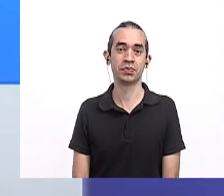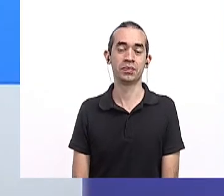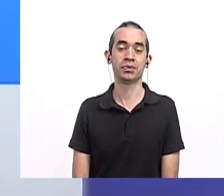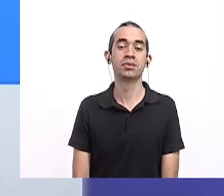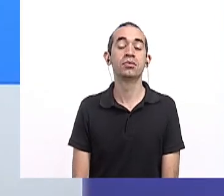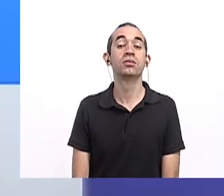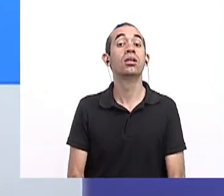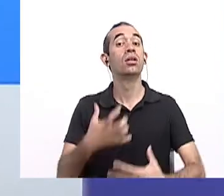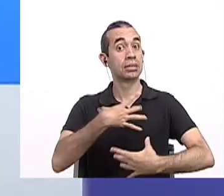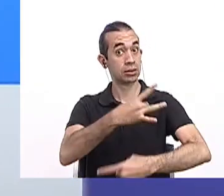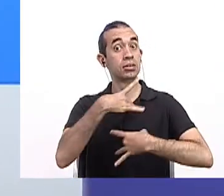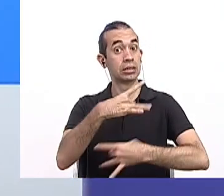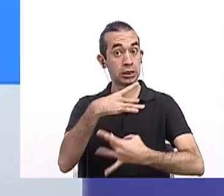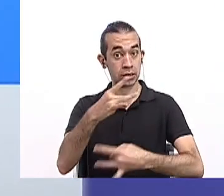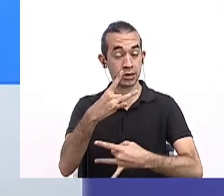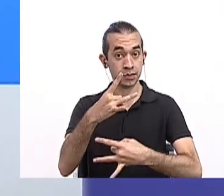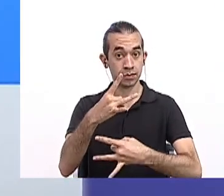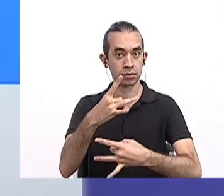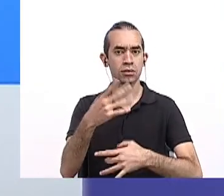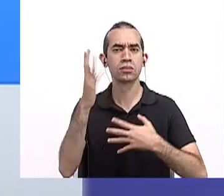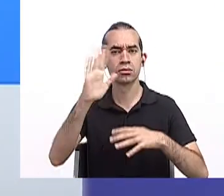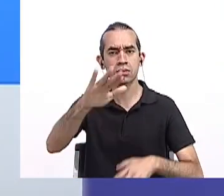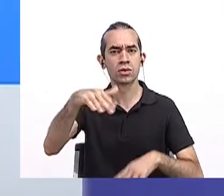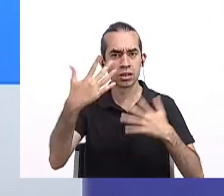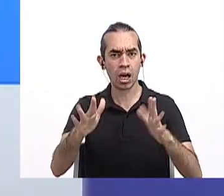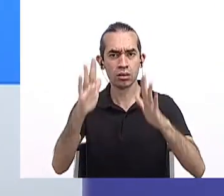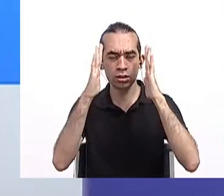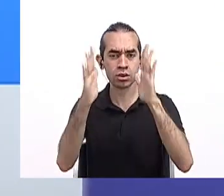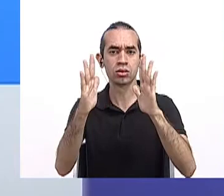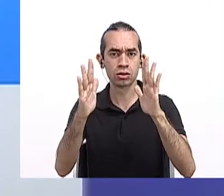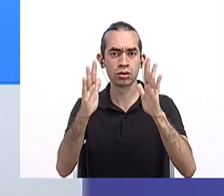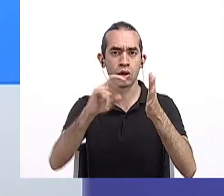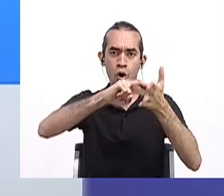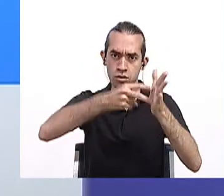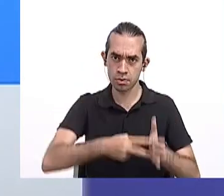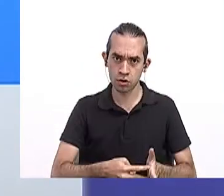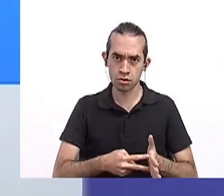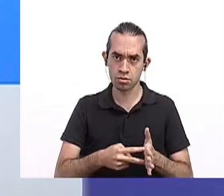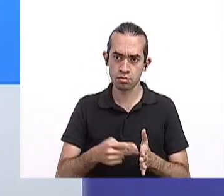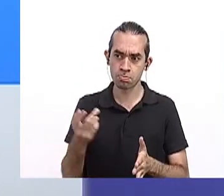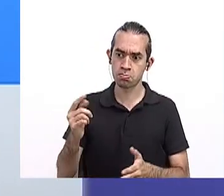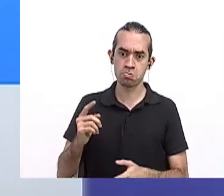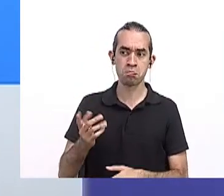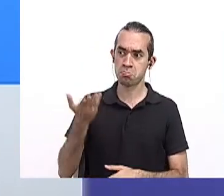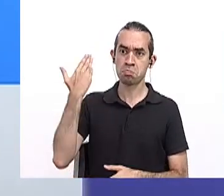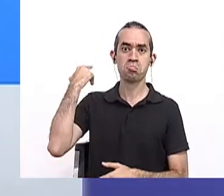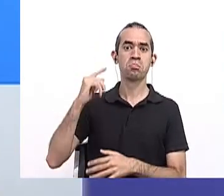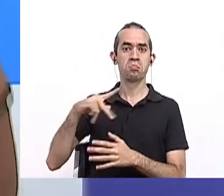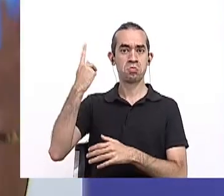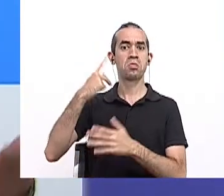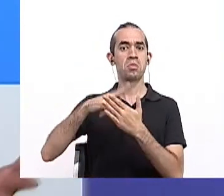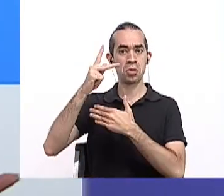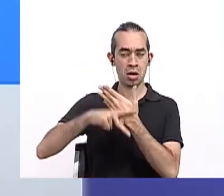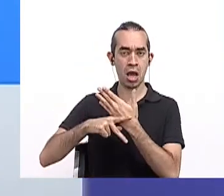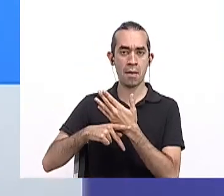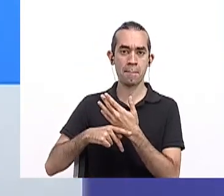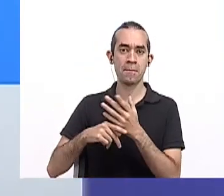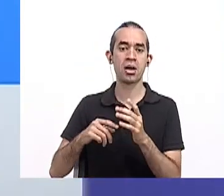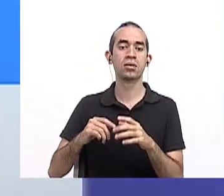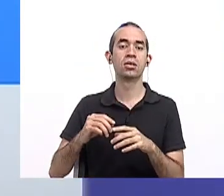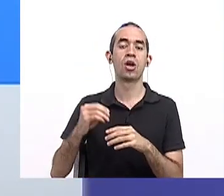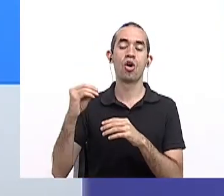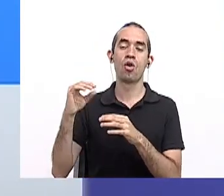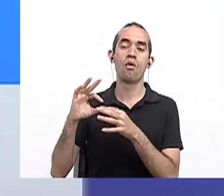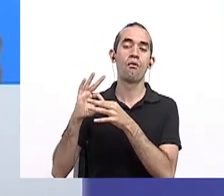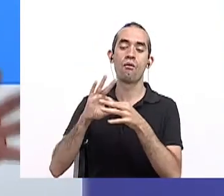qué interesante y prestaron atención que los conceptos que vimos en los primeros programas sobre el flujo de la energía